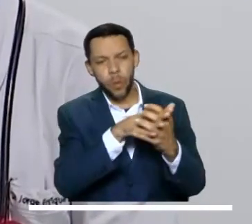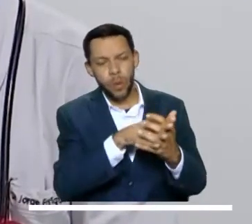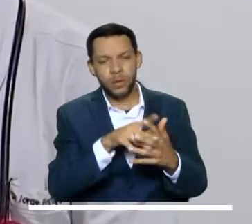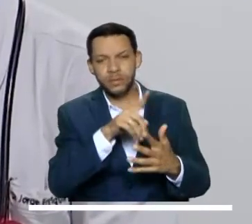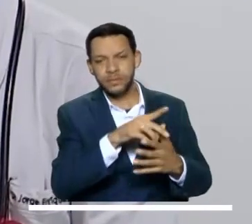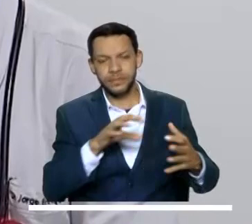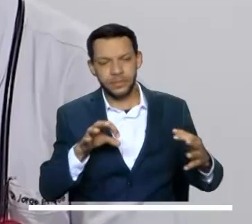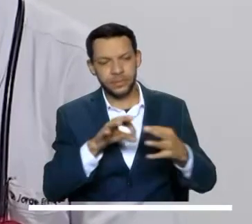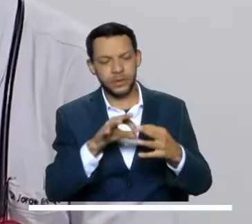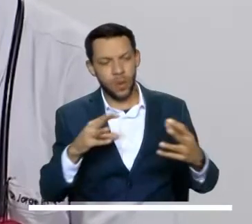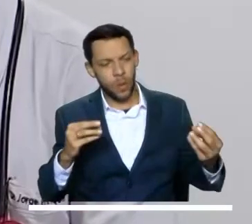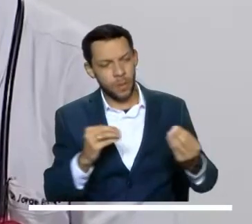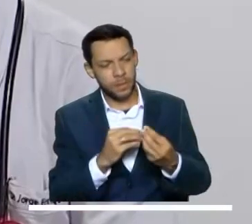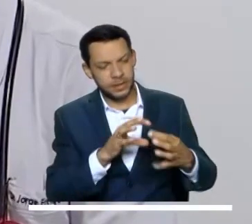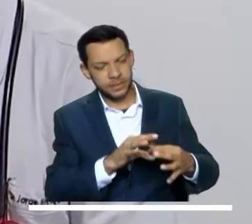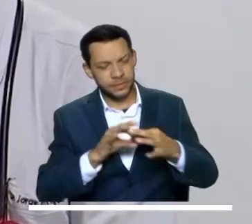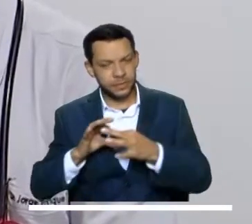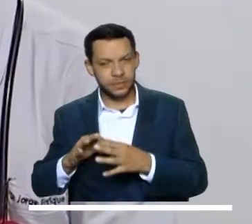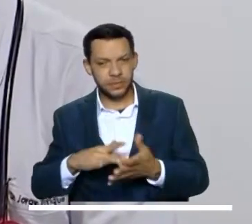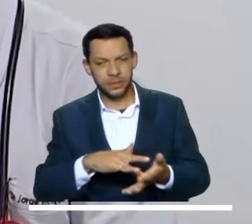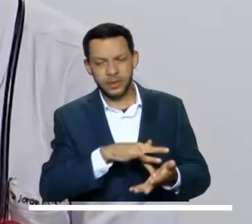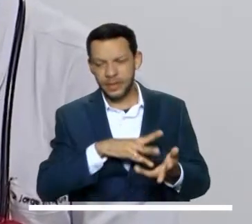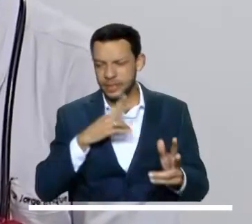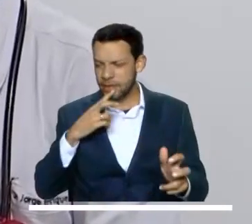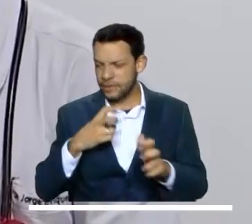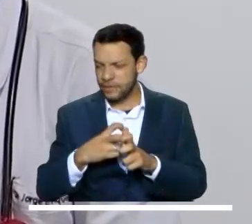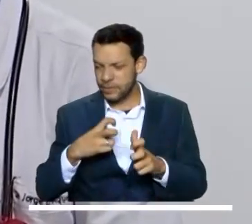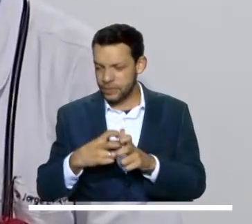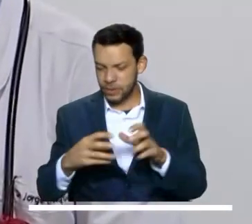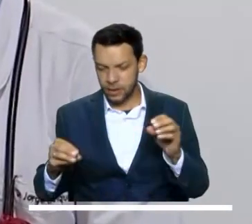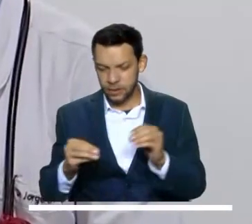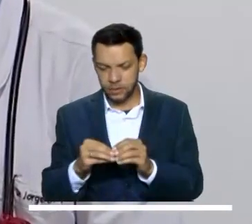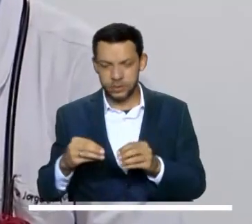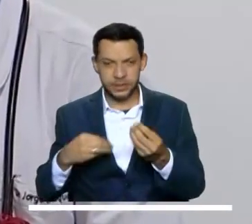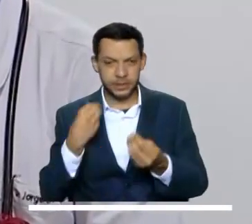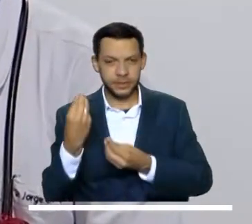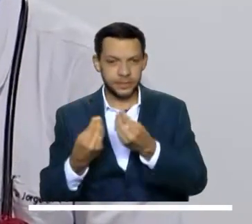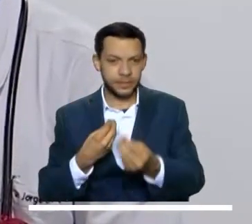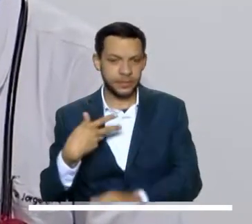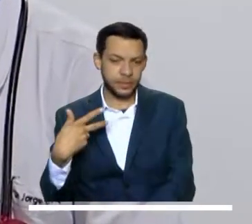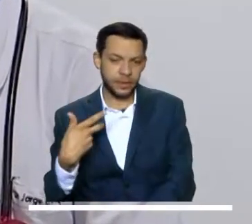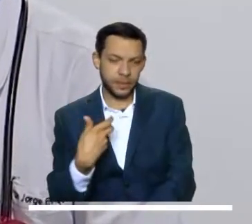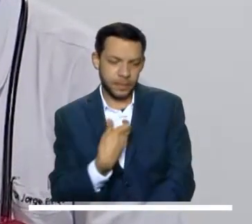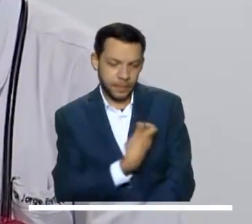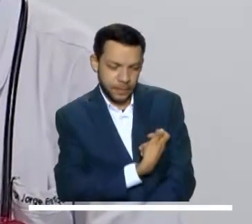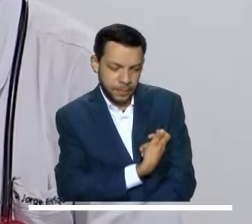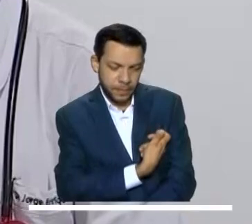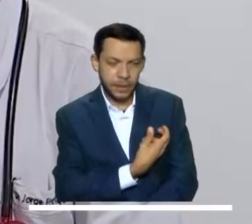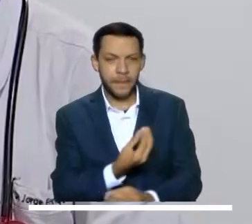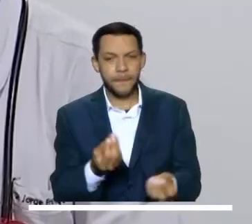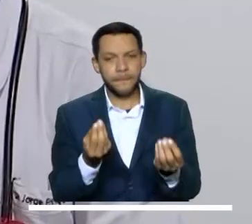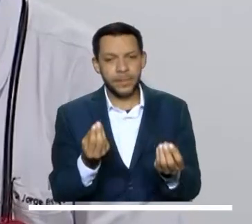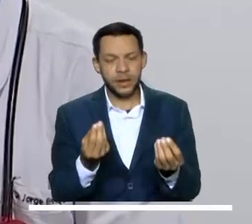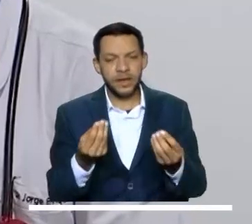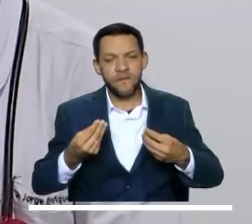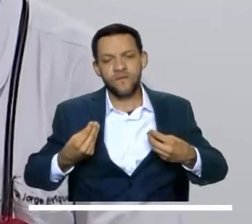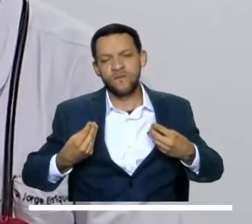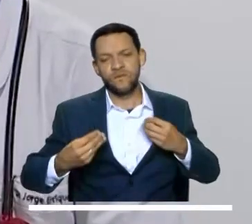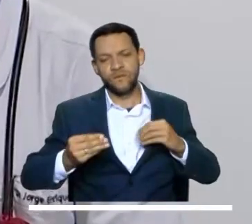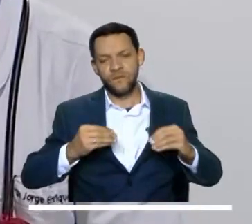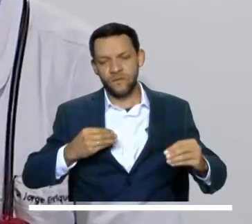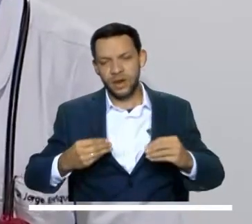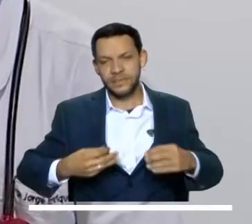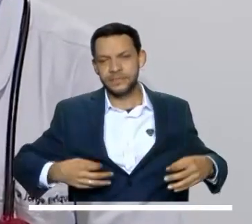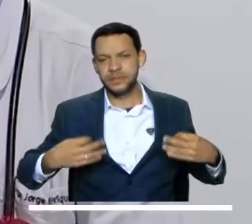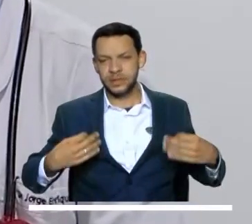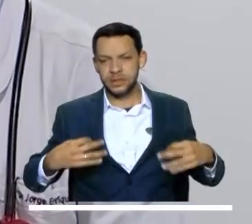de algo que nosotros llamamos la sedación. La sedación es aplicar medicamento vía venosa al paciente para relajarlo, tranquilizarlo y que sea